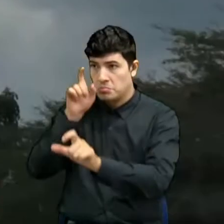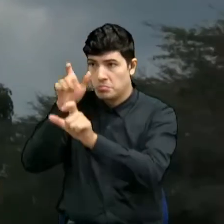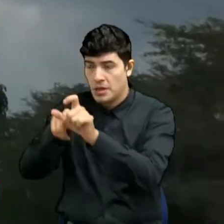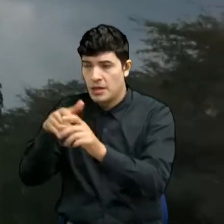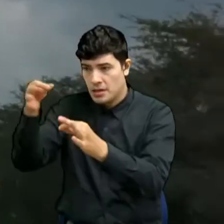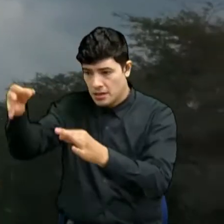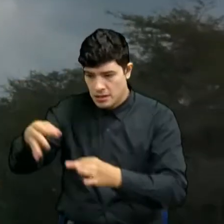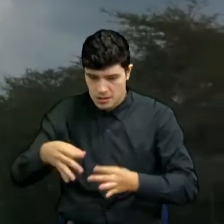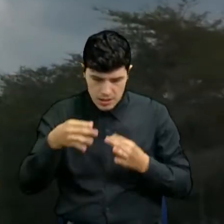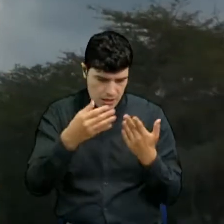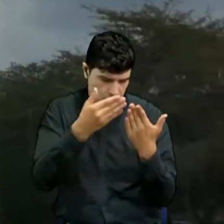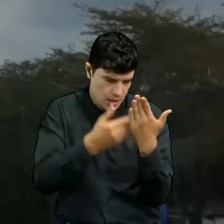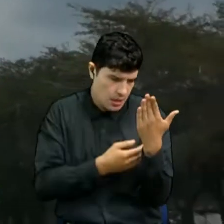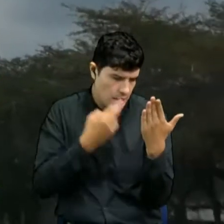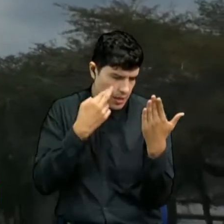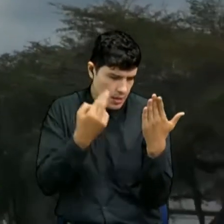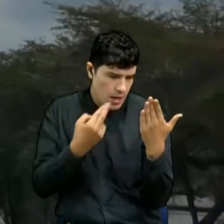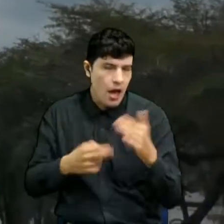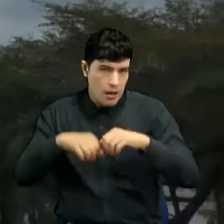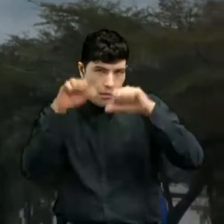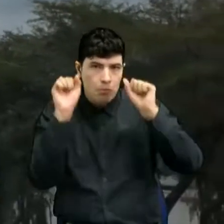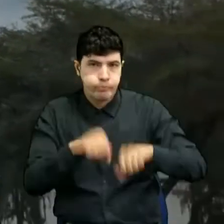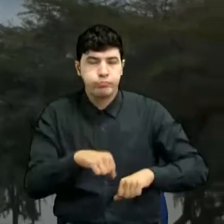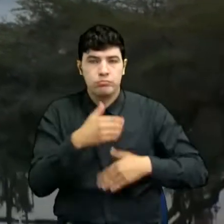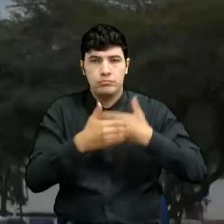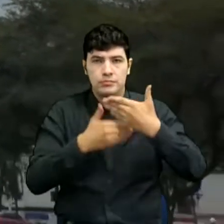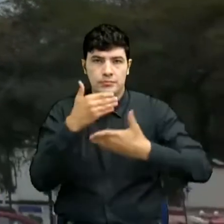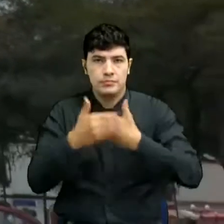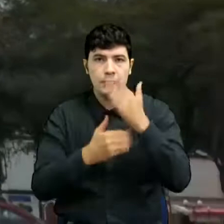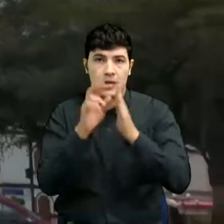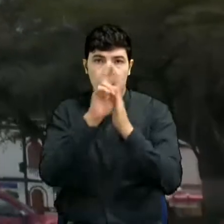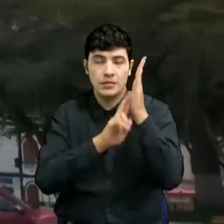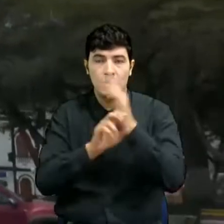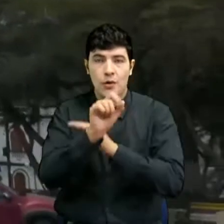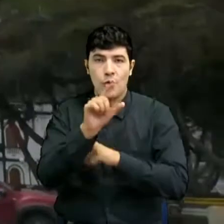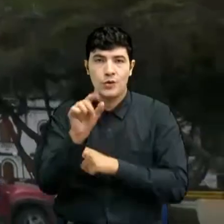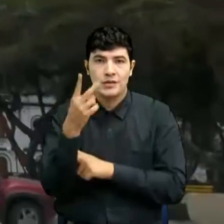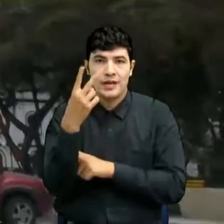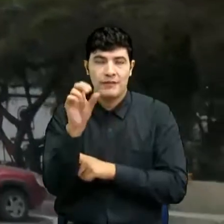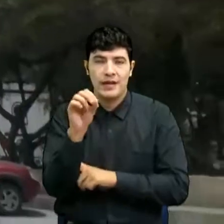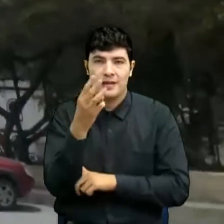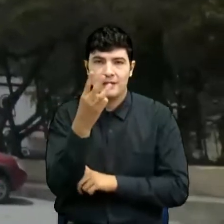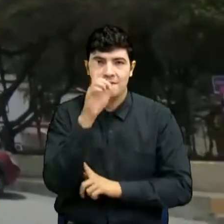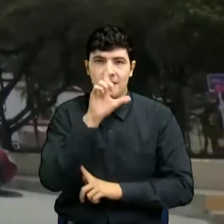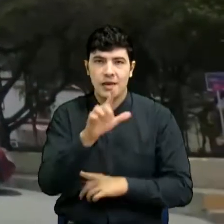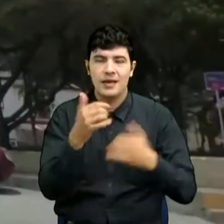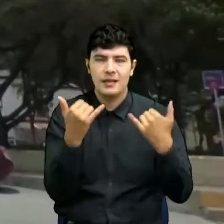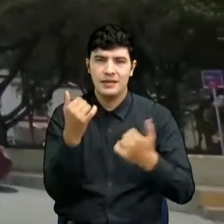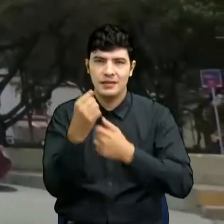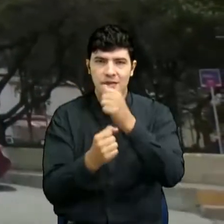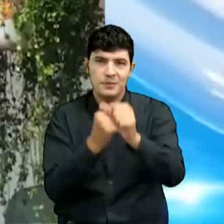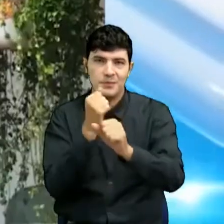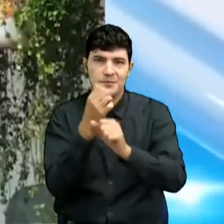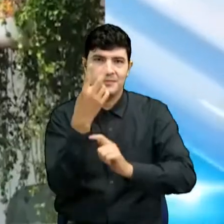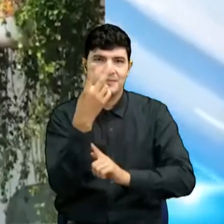dispuesto por el Ministerio de Salud y Protección Social en la Resolución 1120 del 3 de julio del